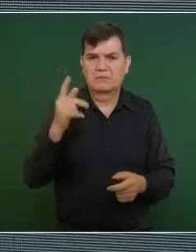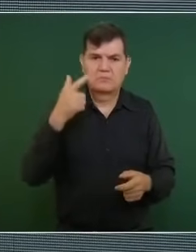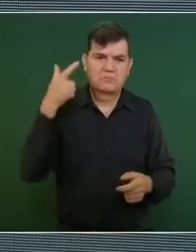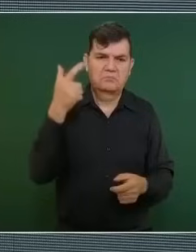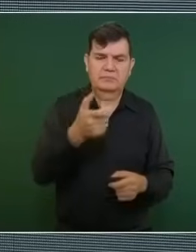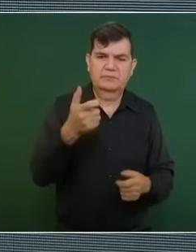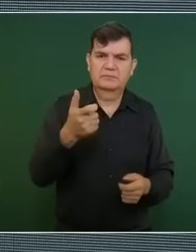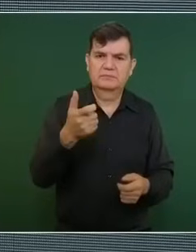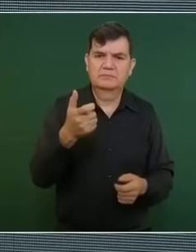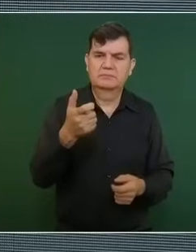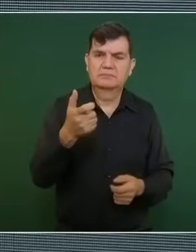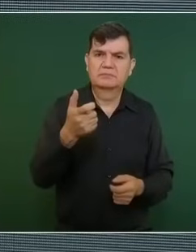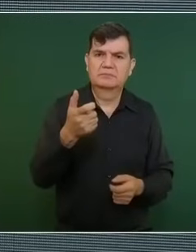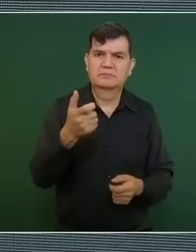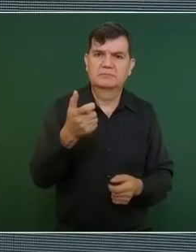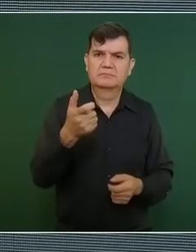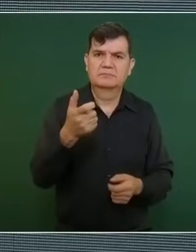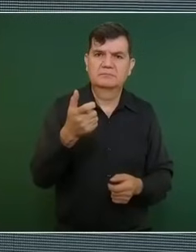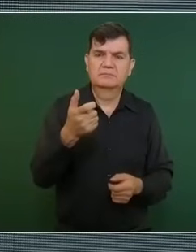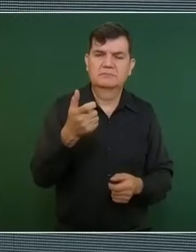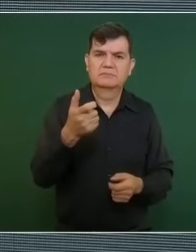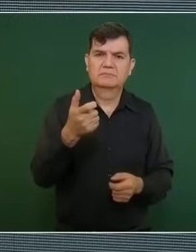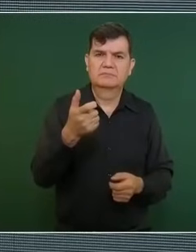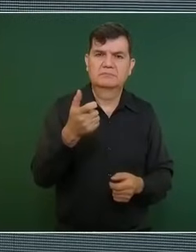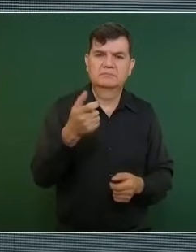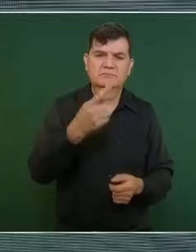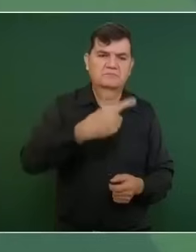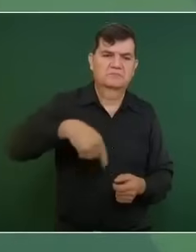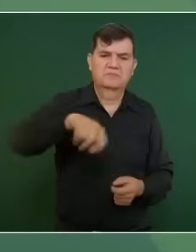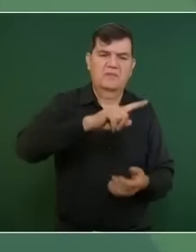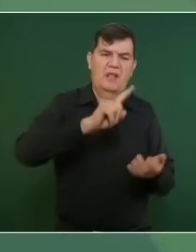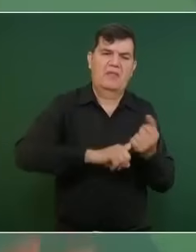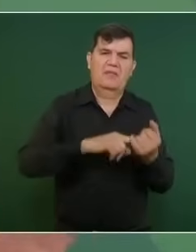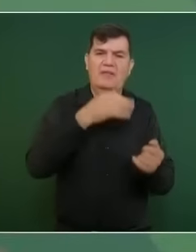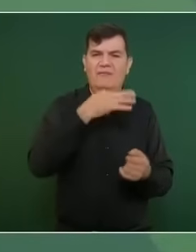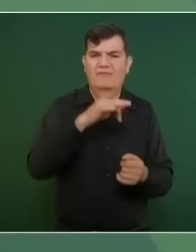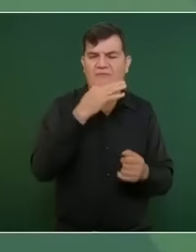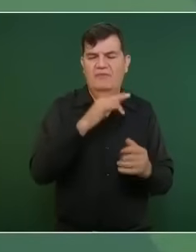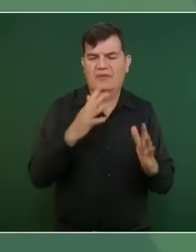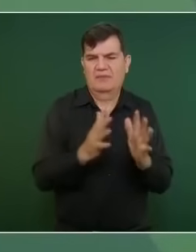asesinaron a los participantes de la fiesta. Muy